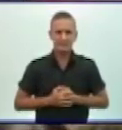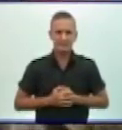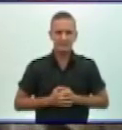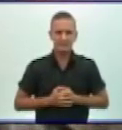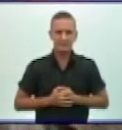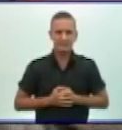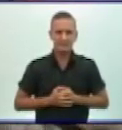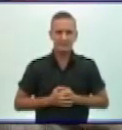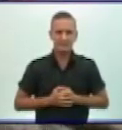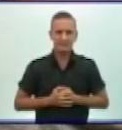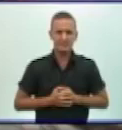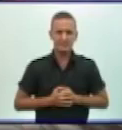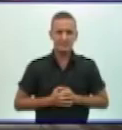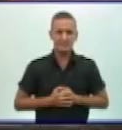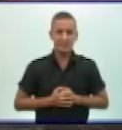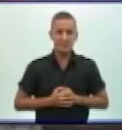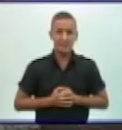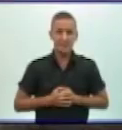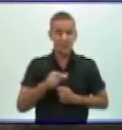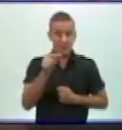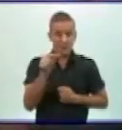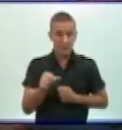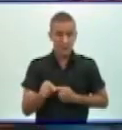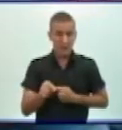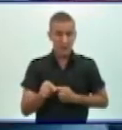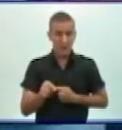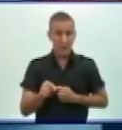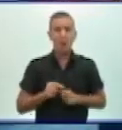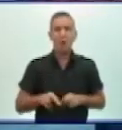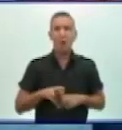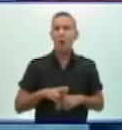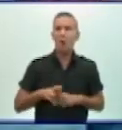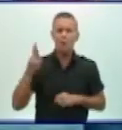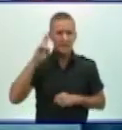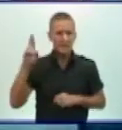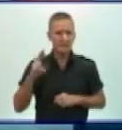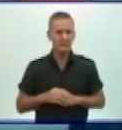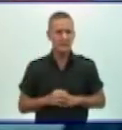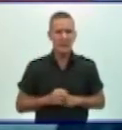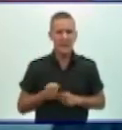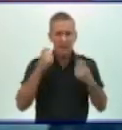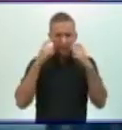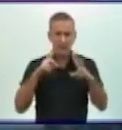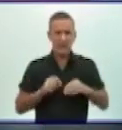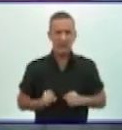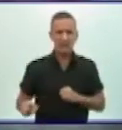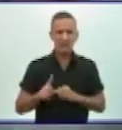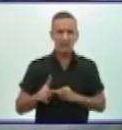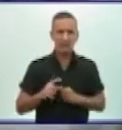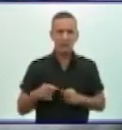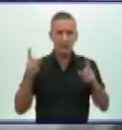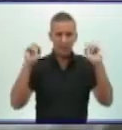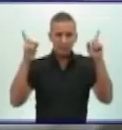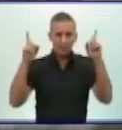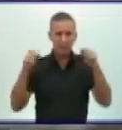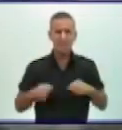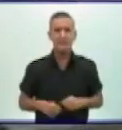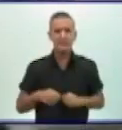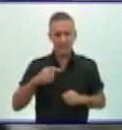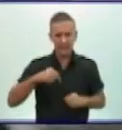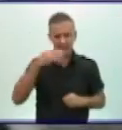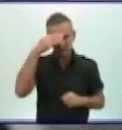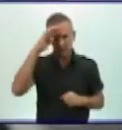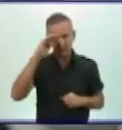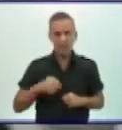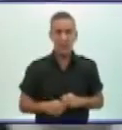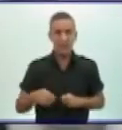A pesar de haber sido un hombre de una activa participación en la vida social y política del país, tanto fuera como dentro de Cuba, Mella vivió una